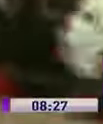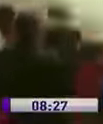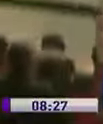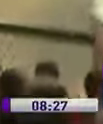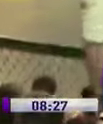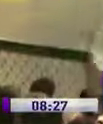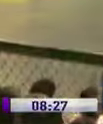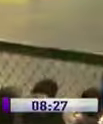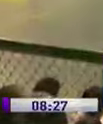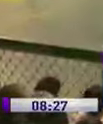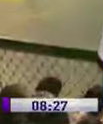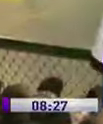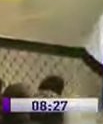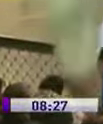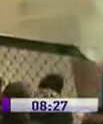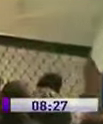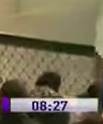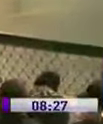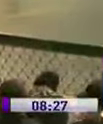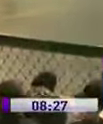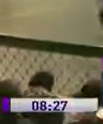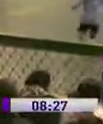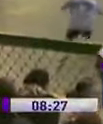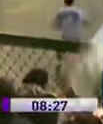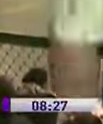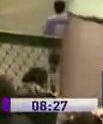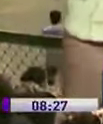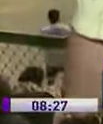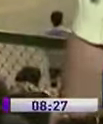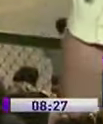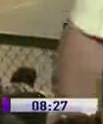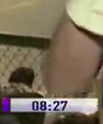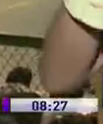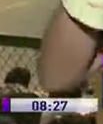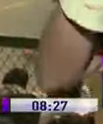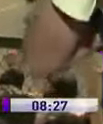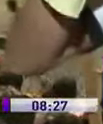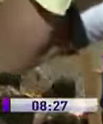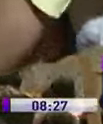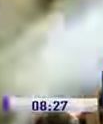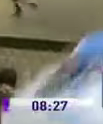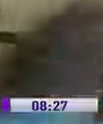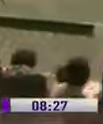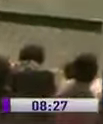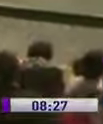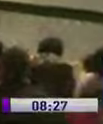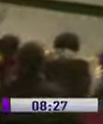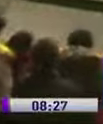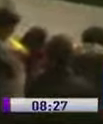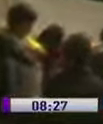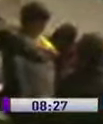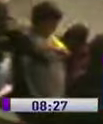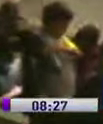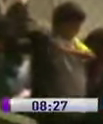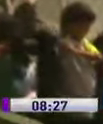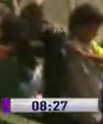termina nuestro reporte con todo Salcedo unido por el deporte ecuatoriano, ¿viste? Sea una jugada.